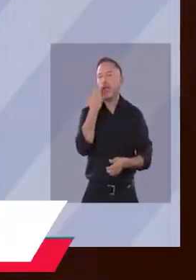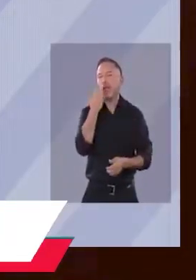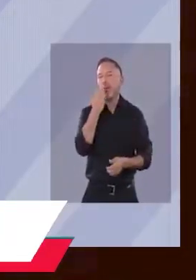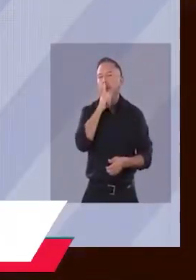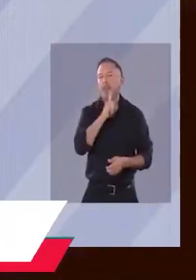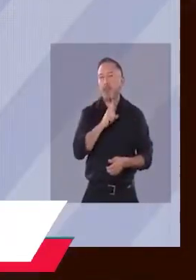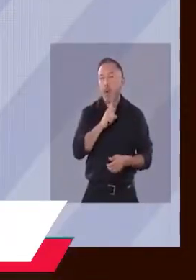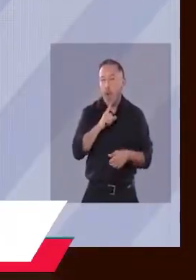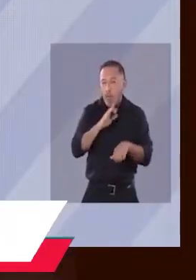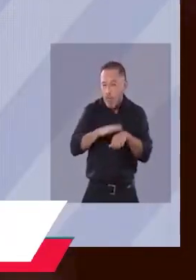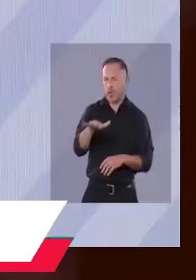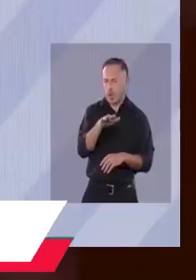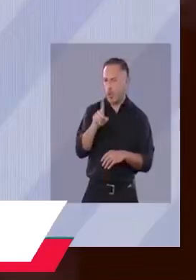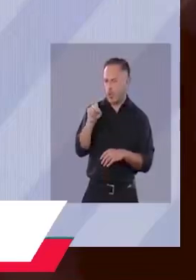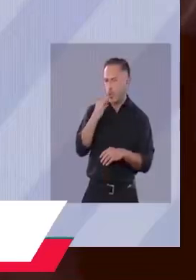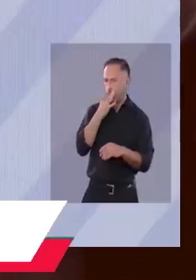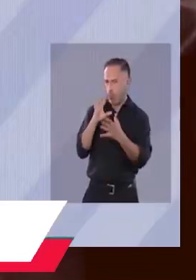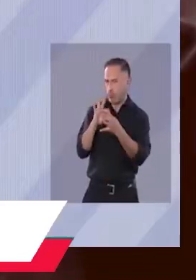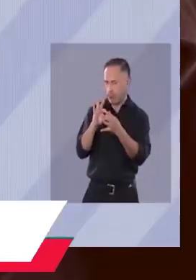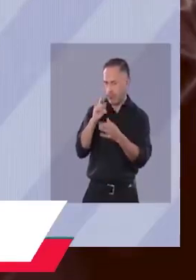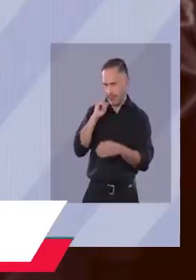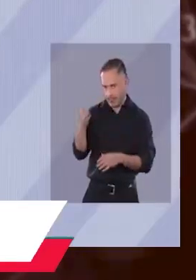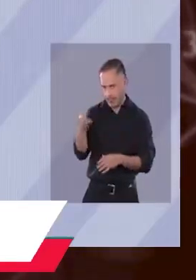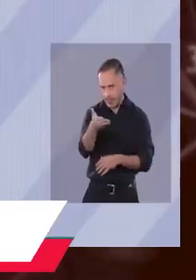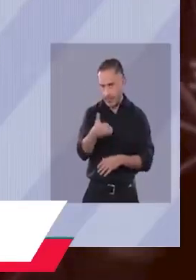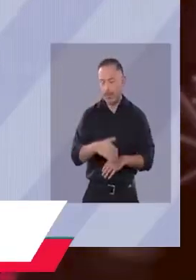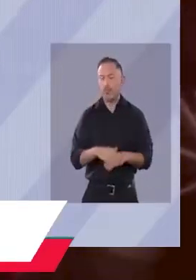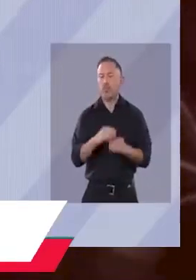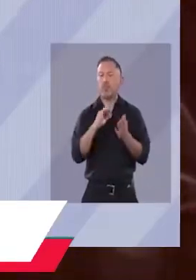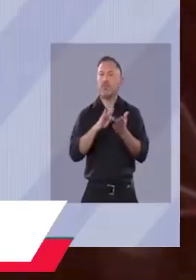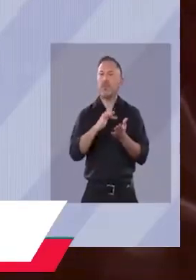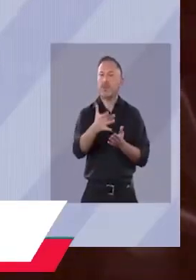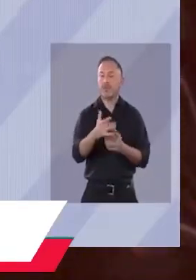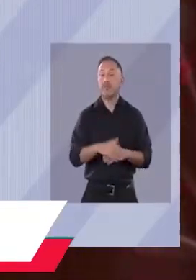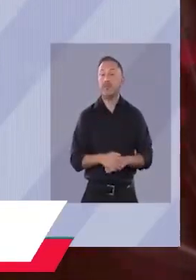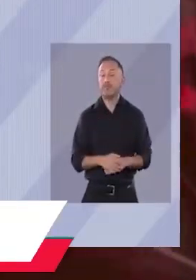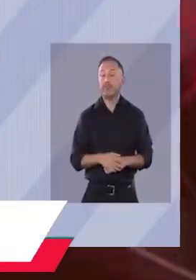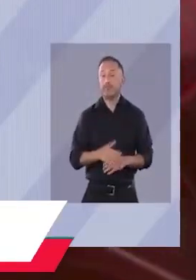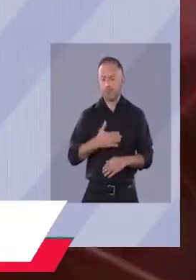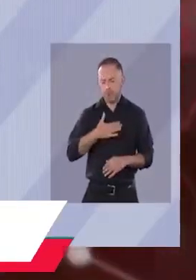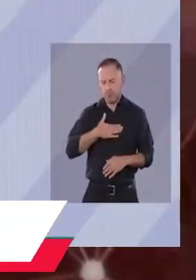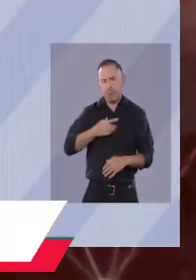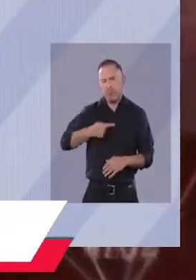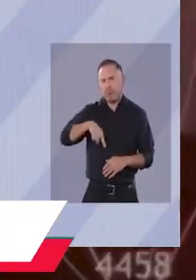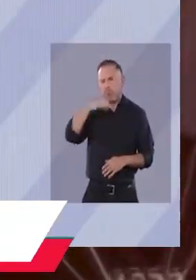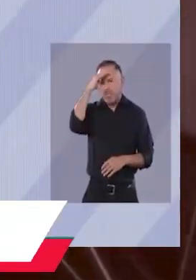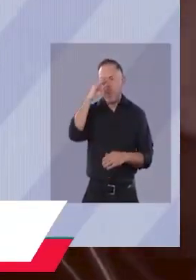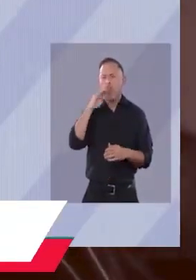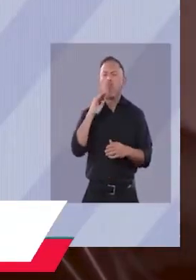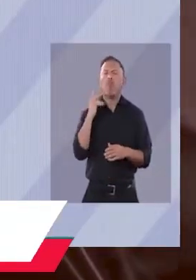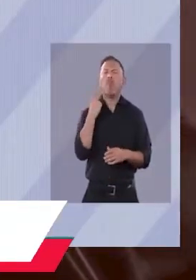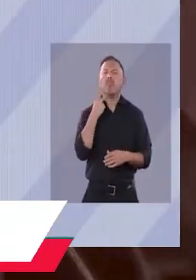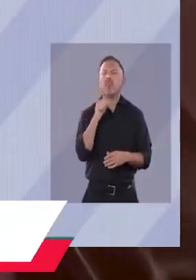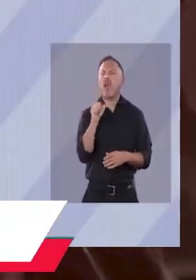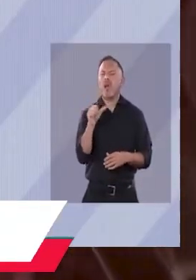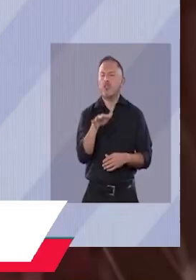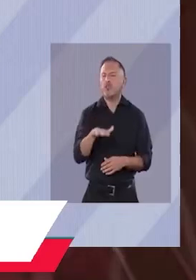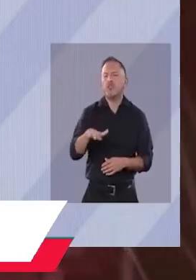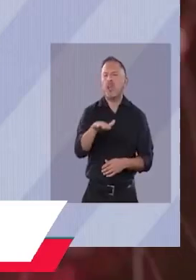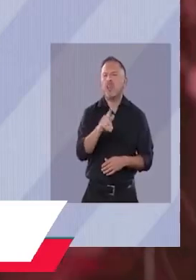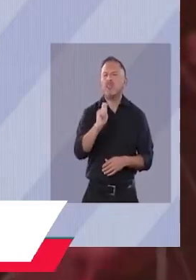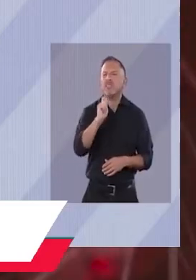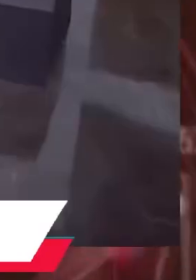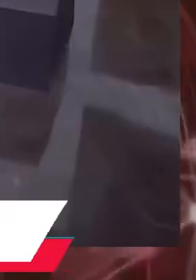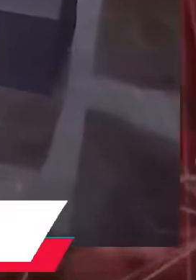Maynes criticó a los exgobernadores que han ido a embajadas, pues justamente en el gobierno del